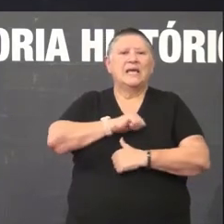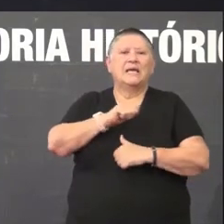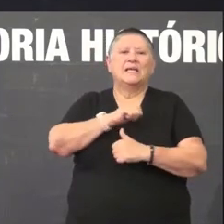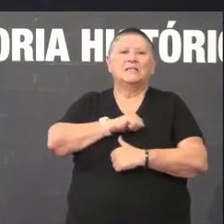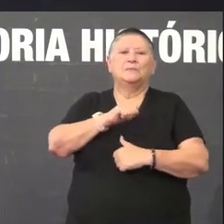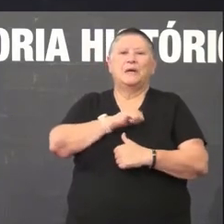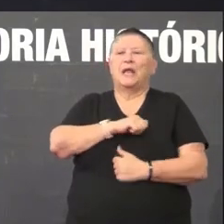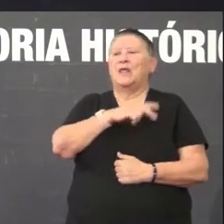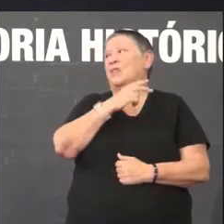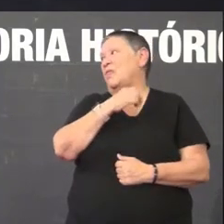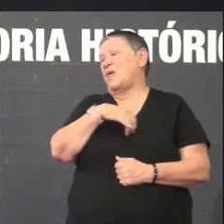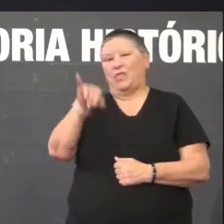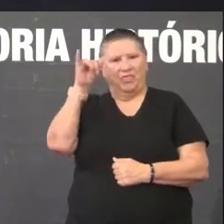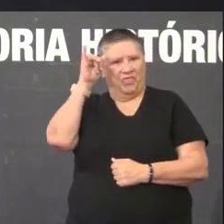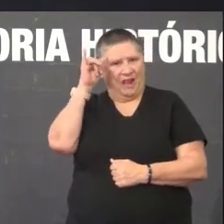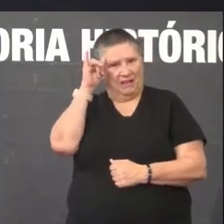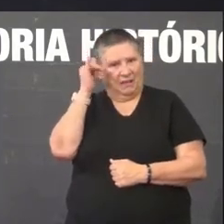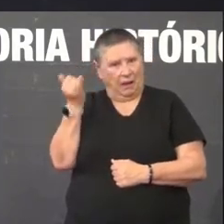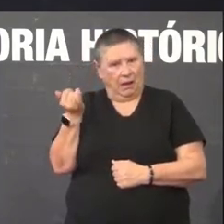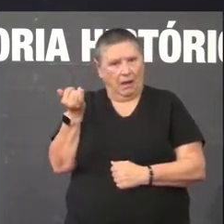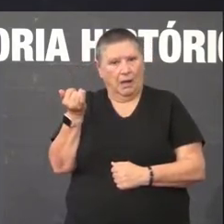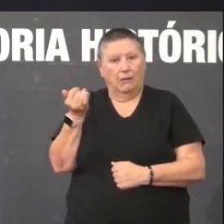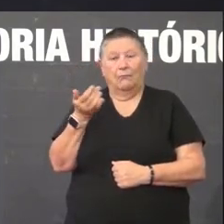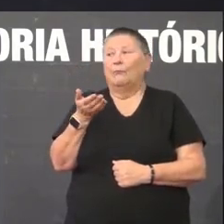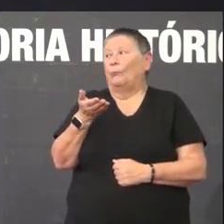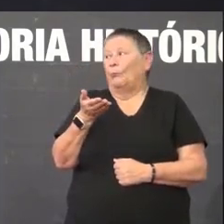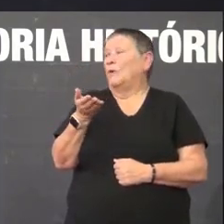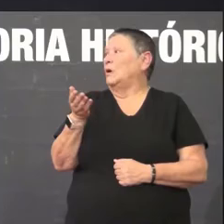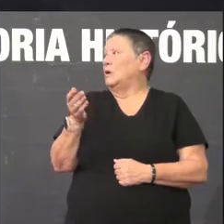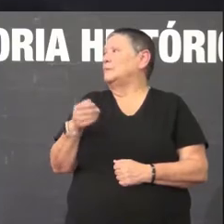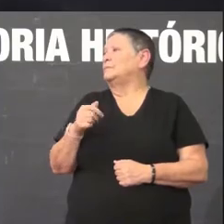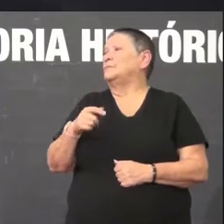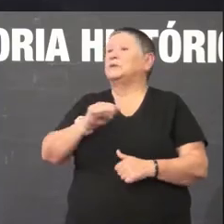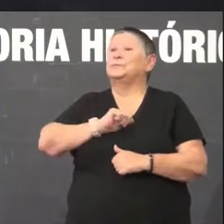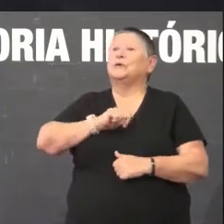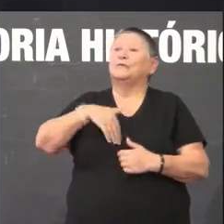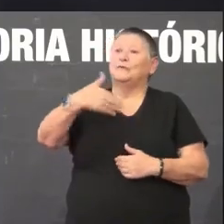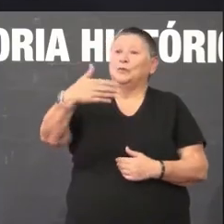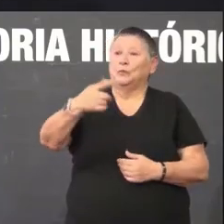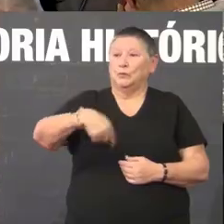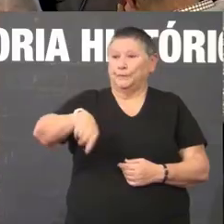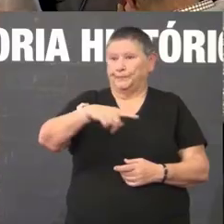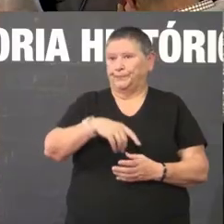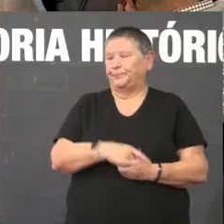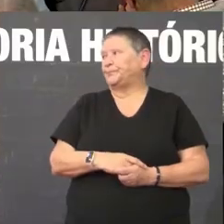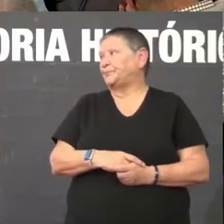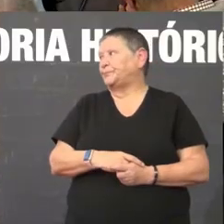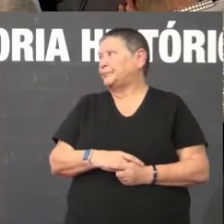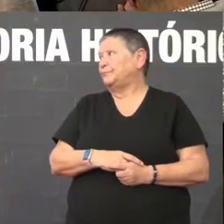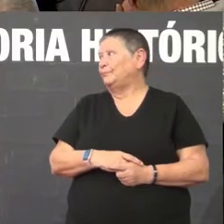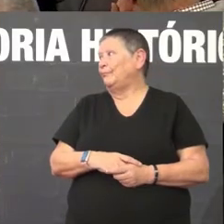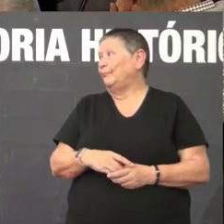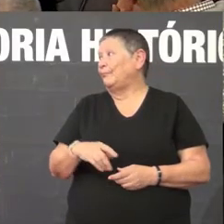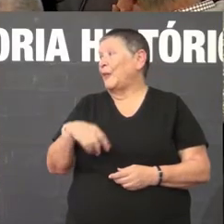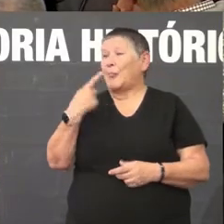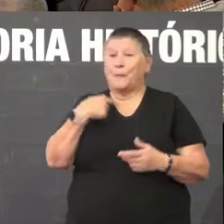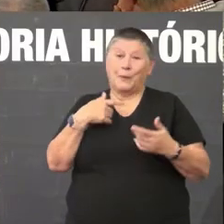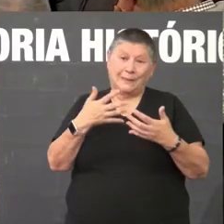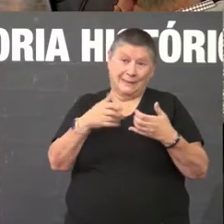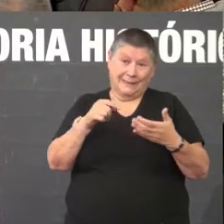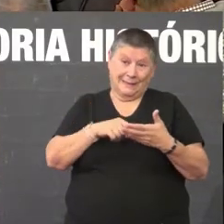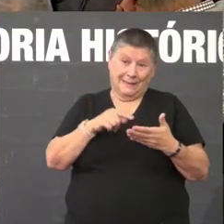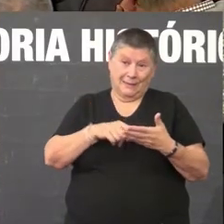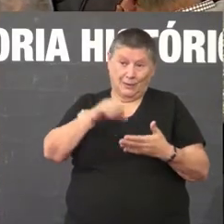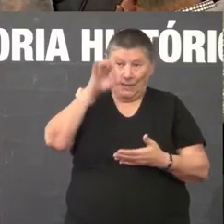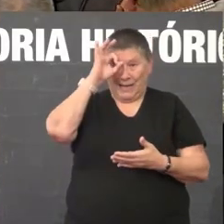o que somos e o que seremos sempre. Ben, despois deste texto de Castelao, que